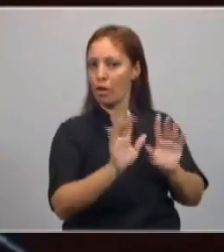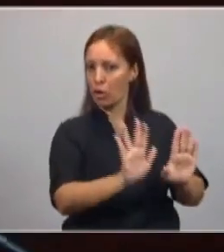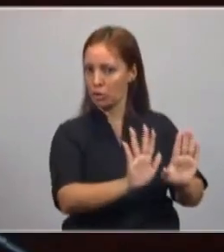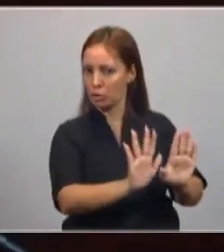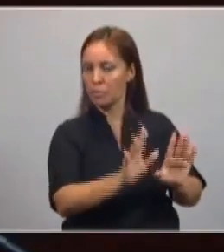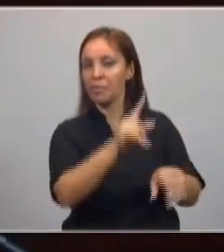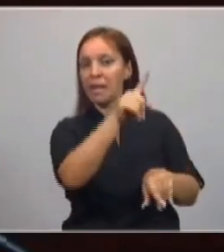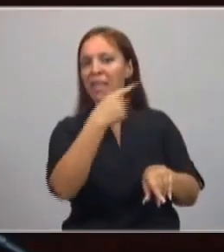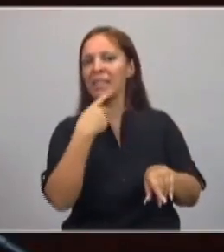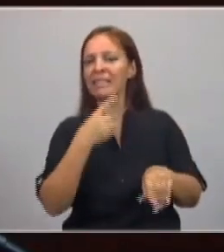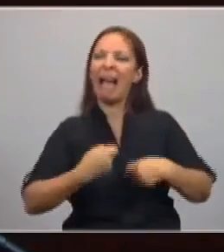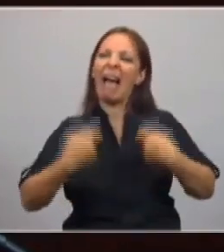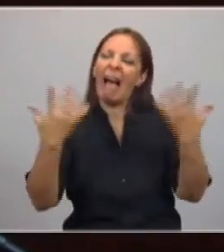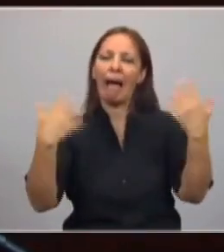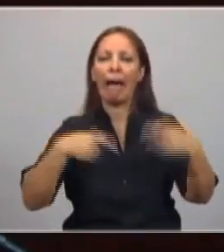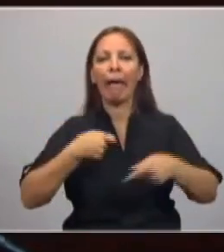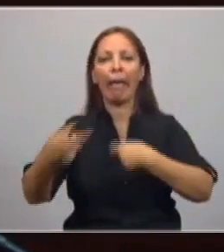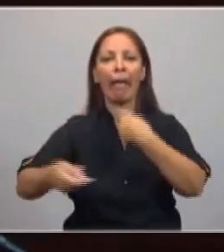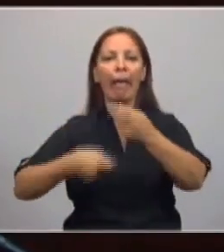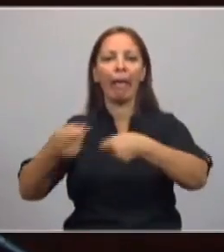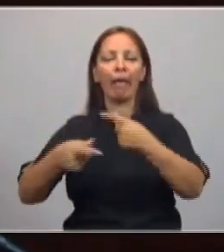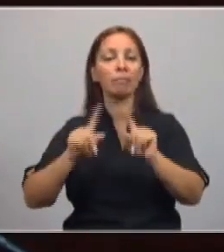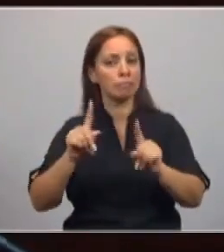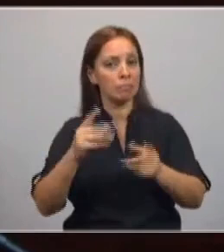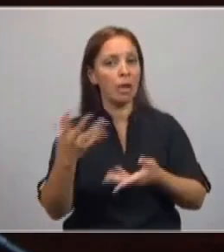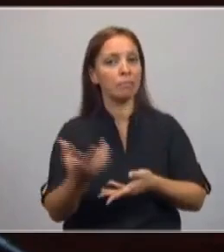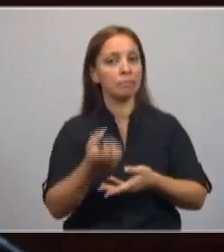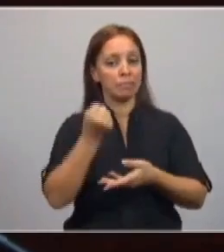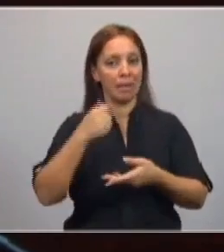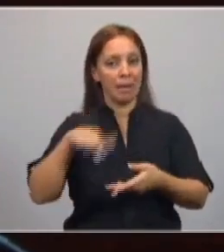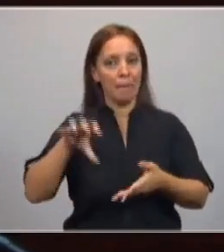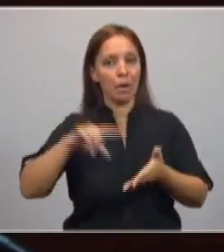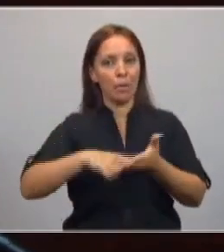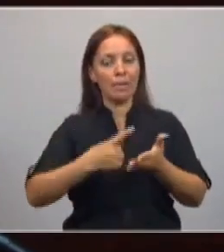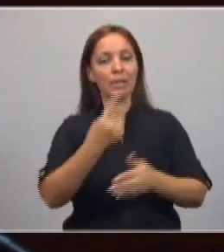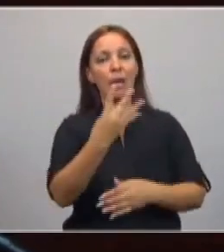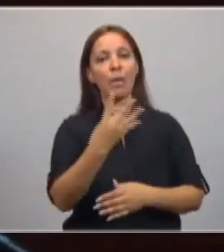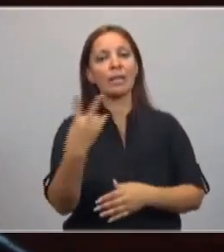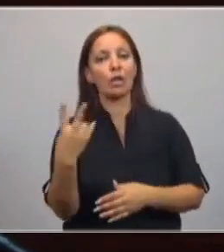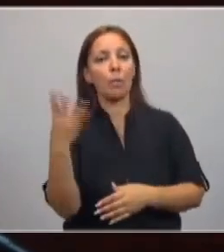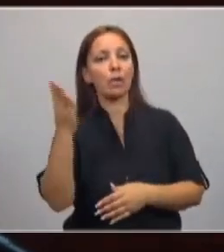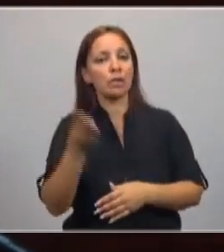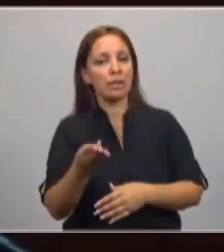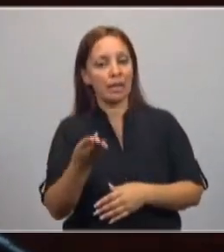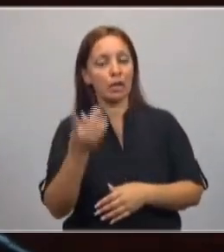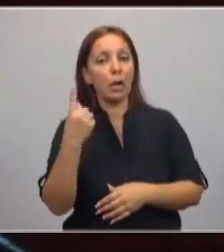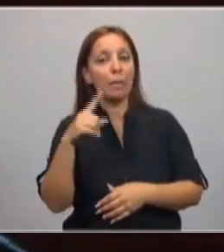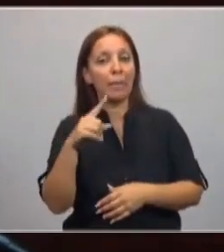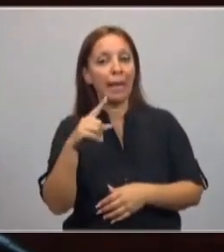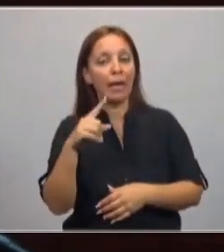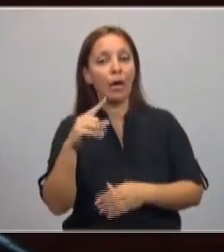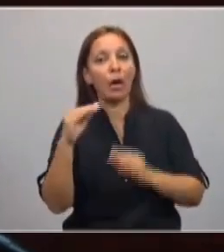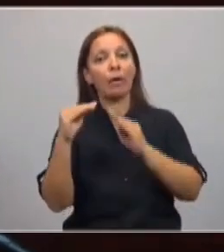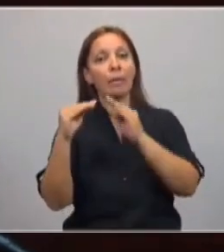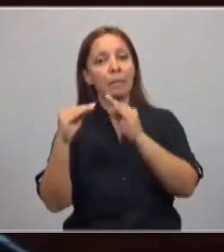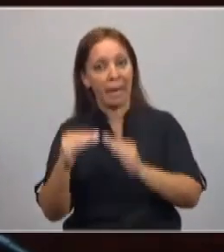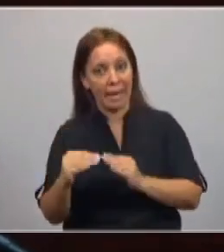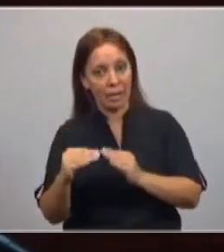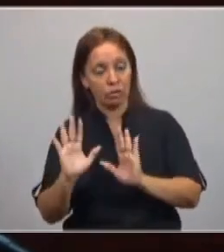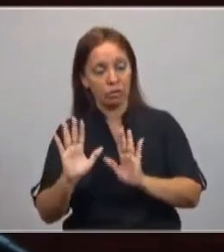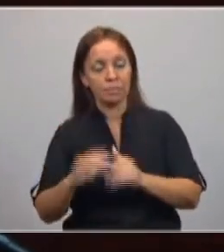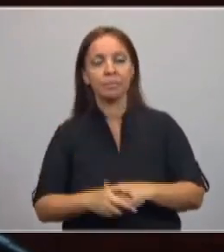llama discrecionales, la provincia recibió el 42%, pero de un monto mucho más pequeño.